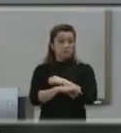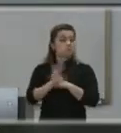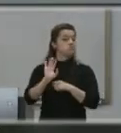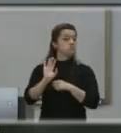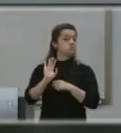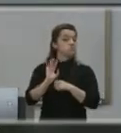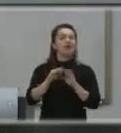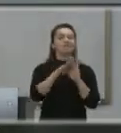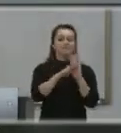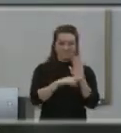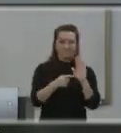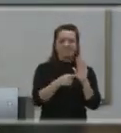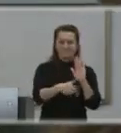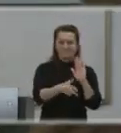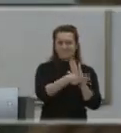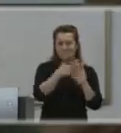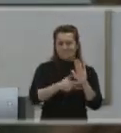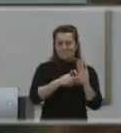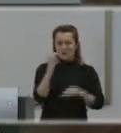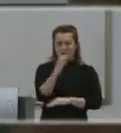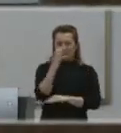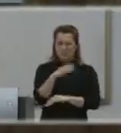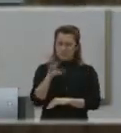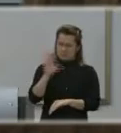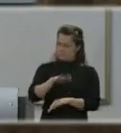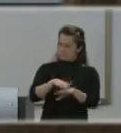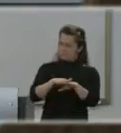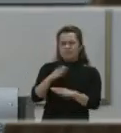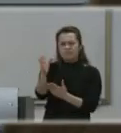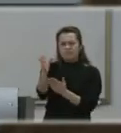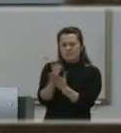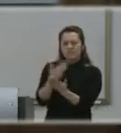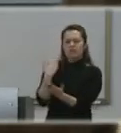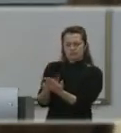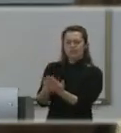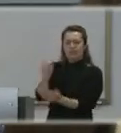colombiana. ¿Cómo se certifica la discapacidad en Colombia?